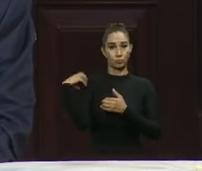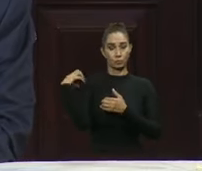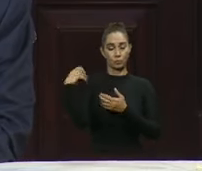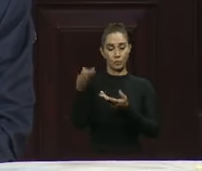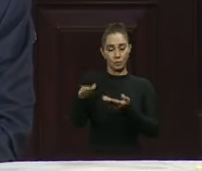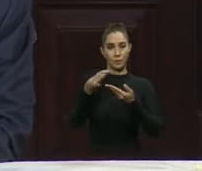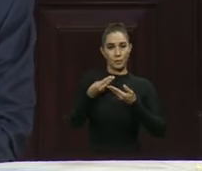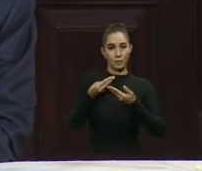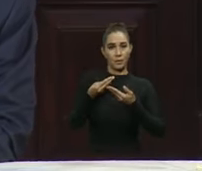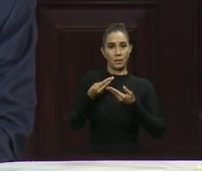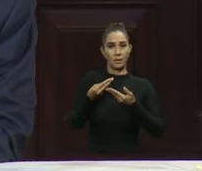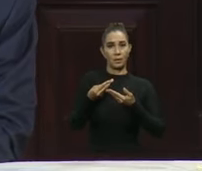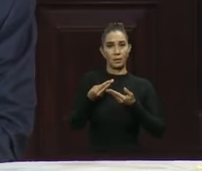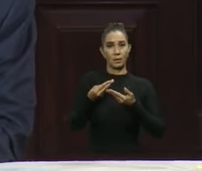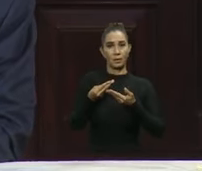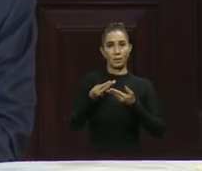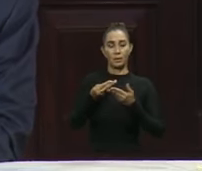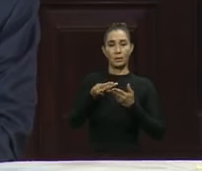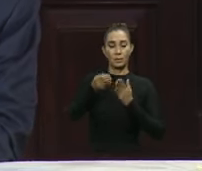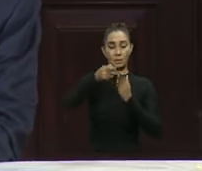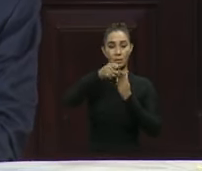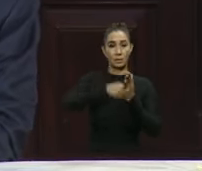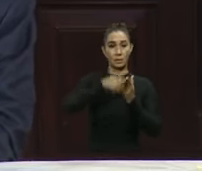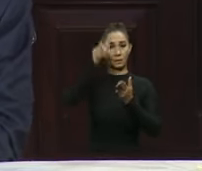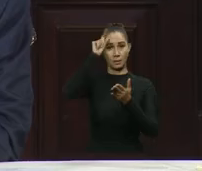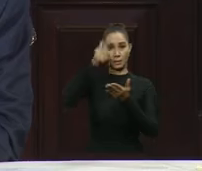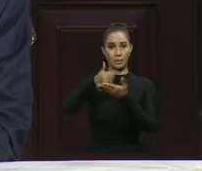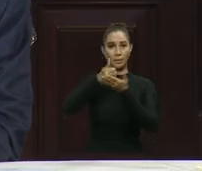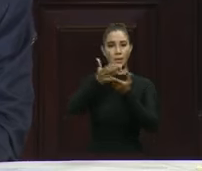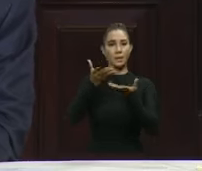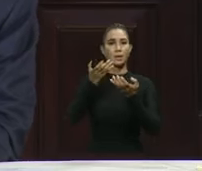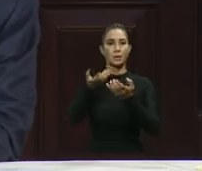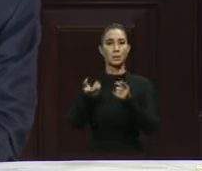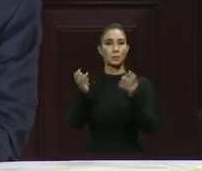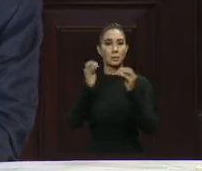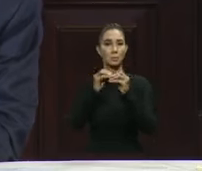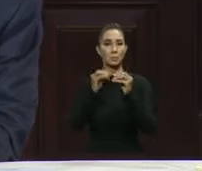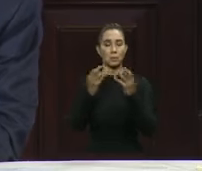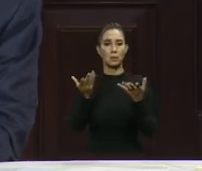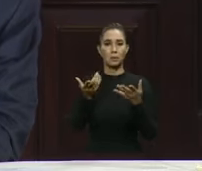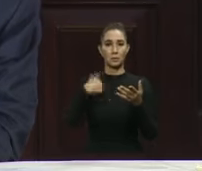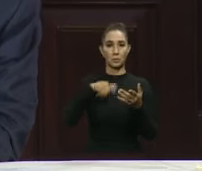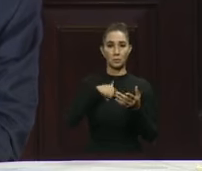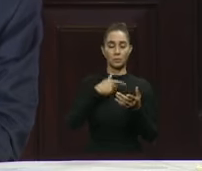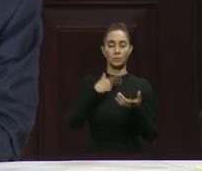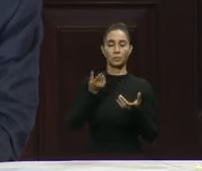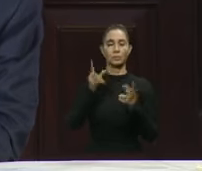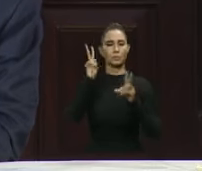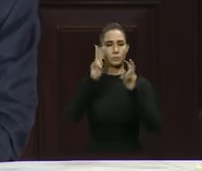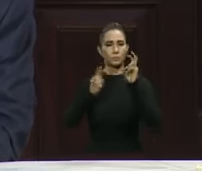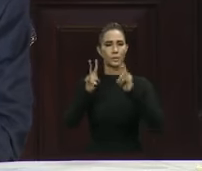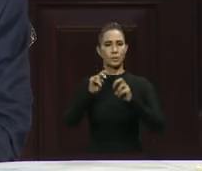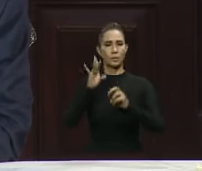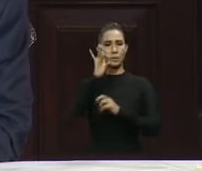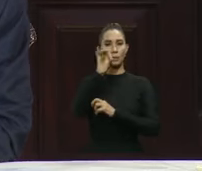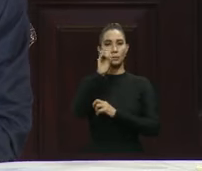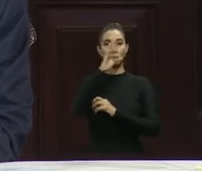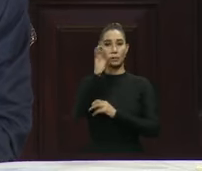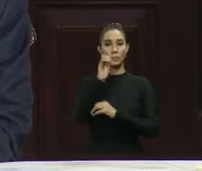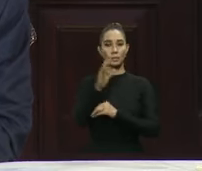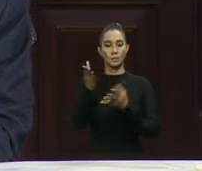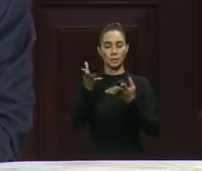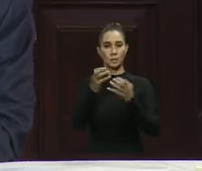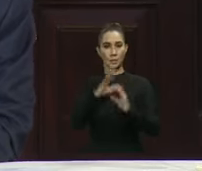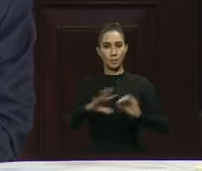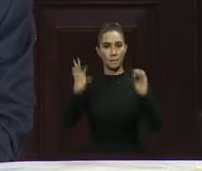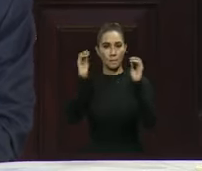recibiendo el subsidio, los de Supérate, quieren tener más opciones. Y nosotros hemos hecho estudios, más del 80% quiere